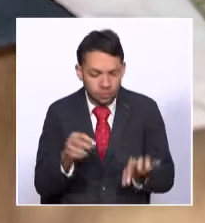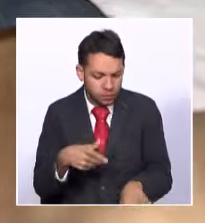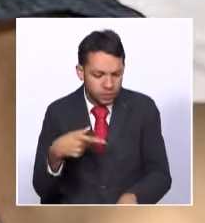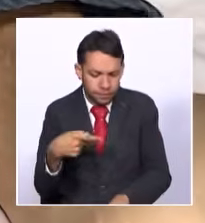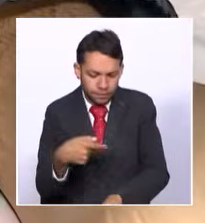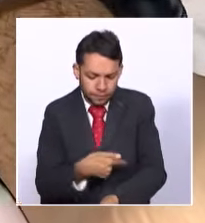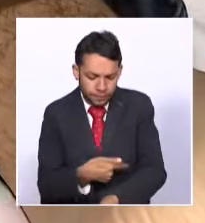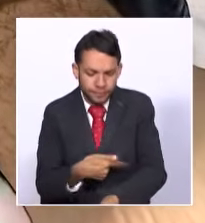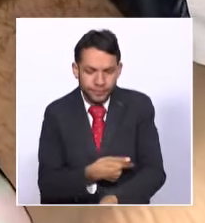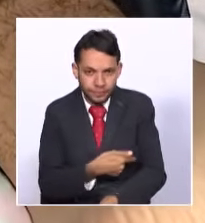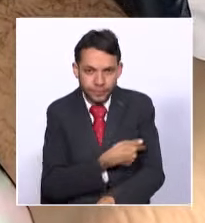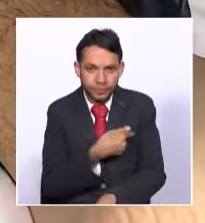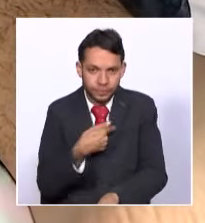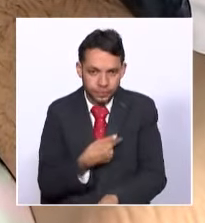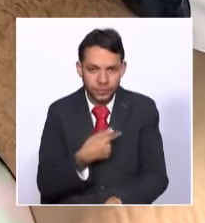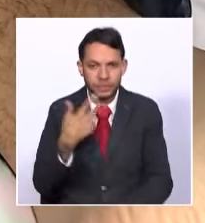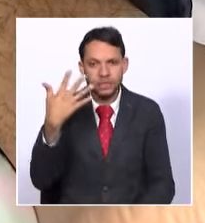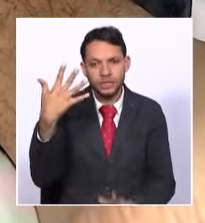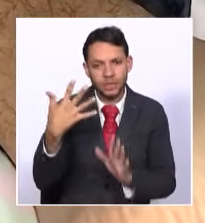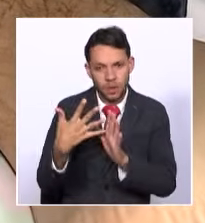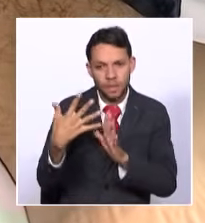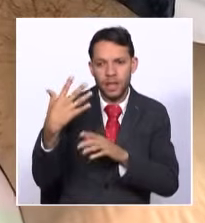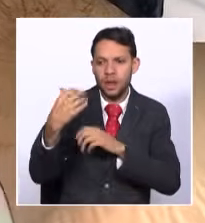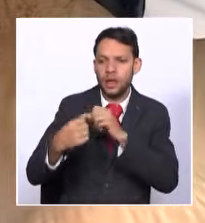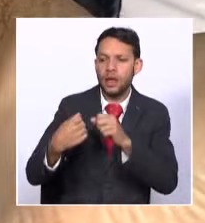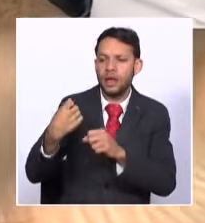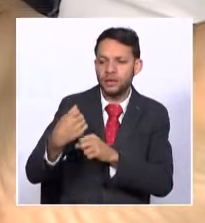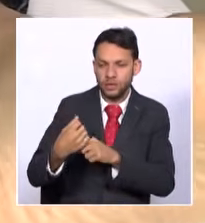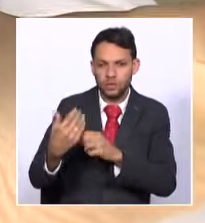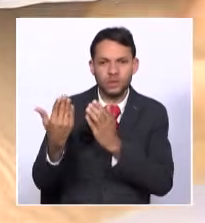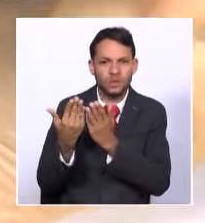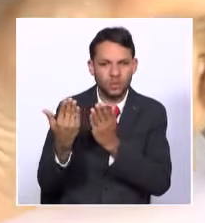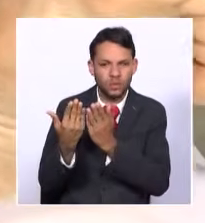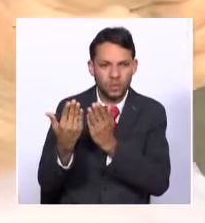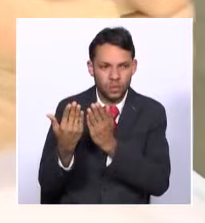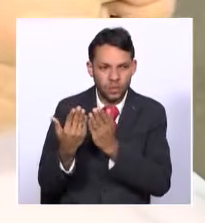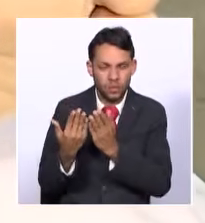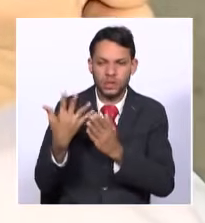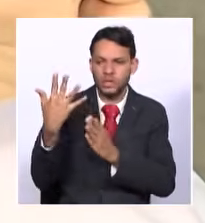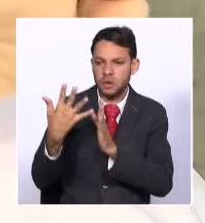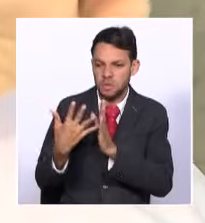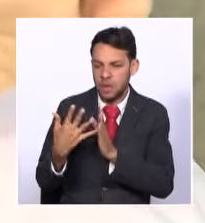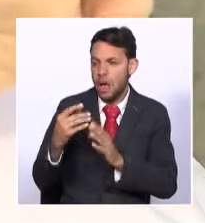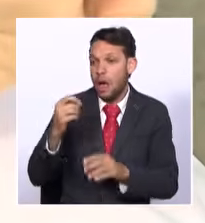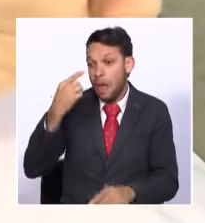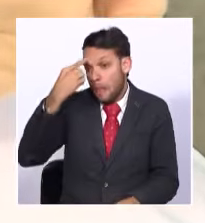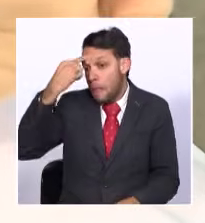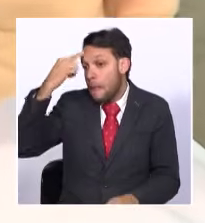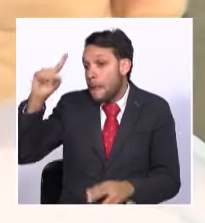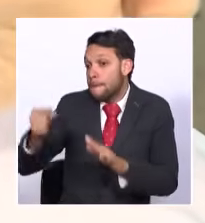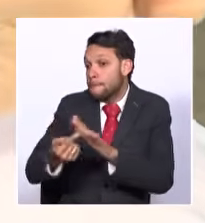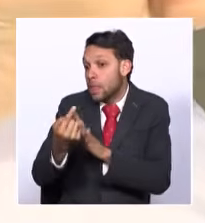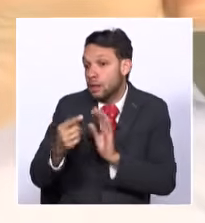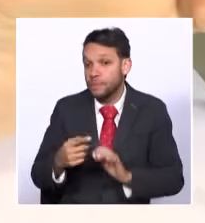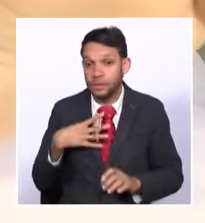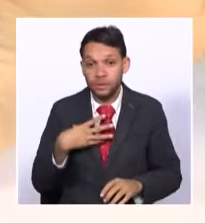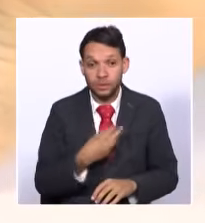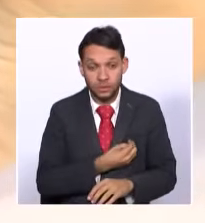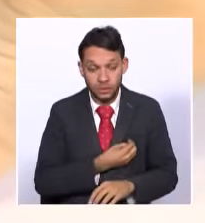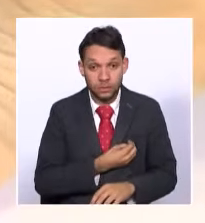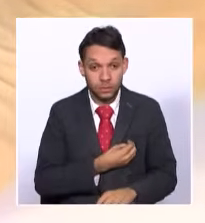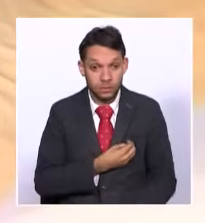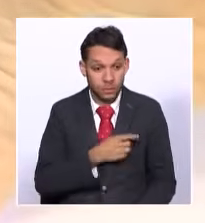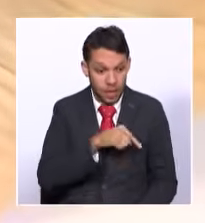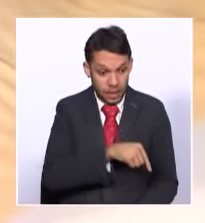que tiene más de 5.000 años de estudio e investigación. Porque muchos dirán, eso es empírico para nosotros los